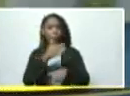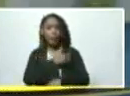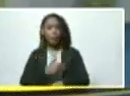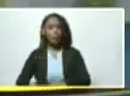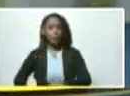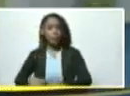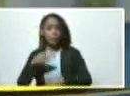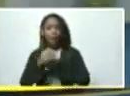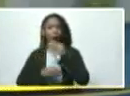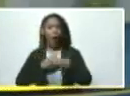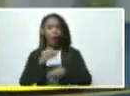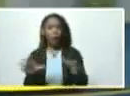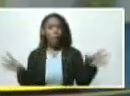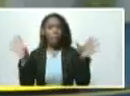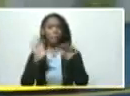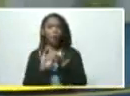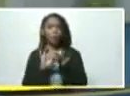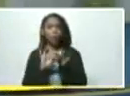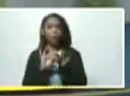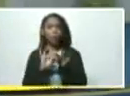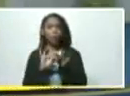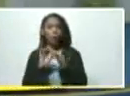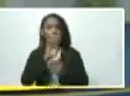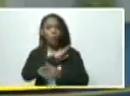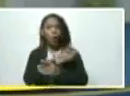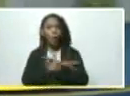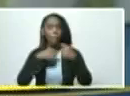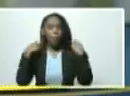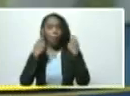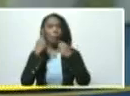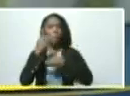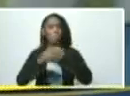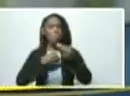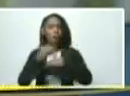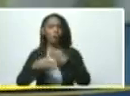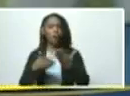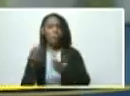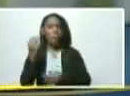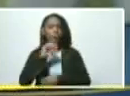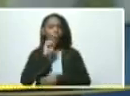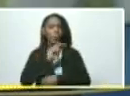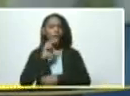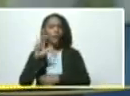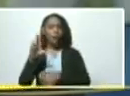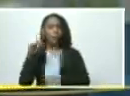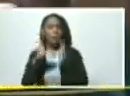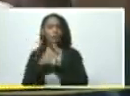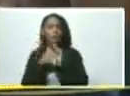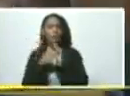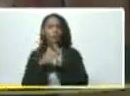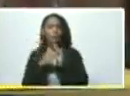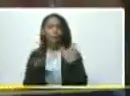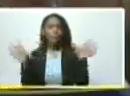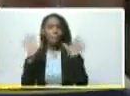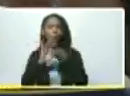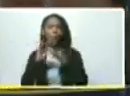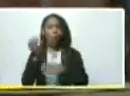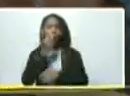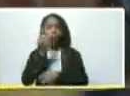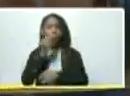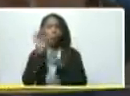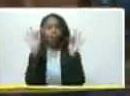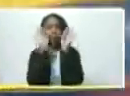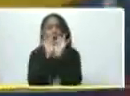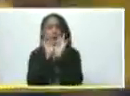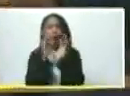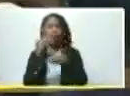se ha generado la articulación con el poder popular para crear más de 23.000 enlaces nutricionales que van